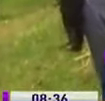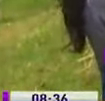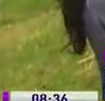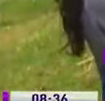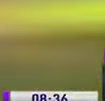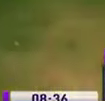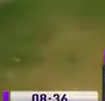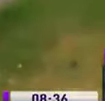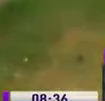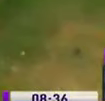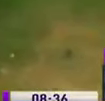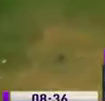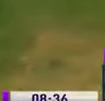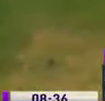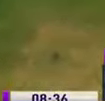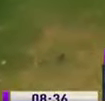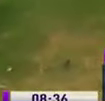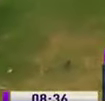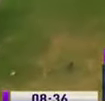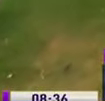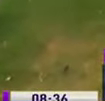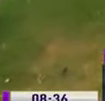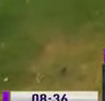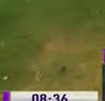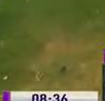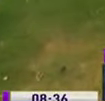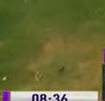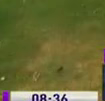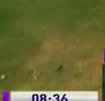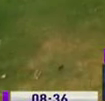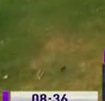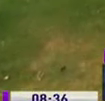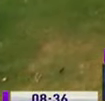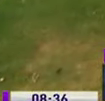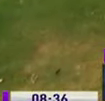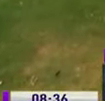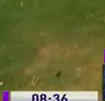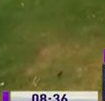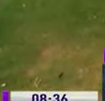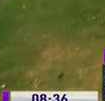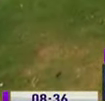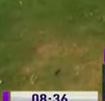No. ¿Y la mascota? Y la casa. ¿Y la casa? ¿A pasear al marido?